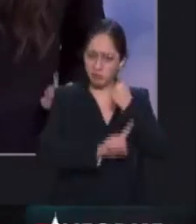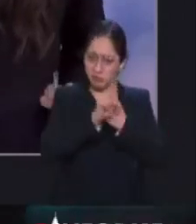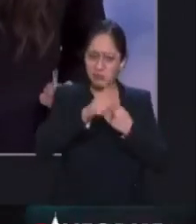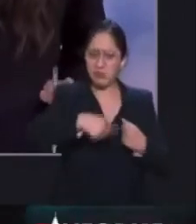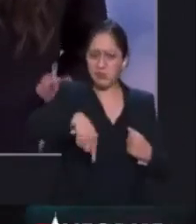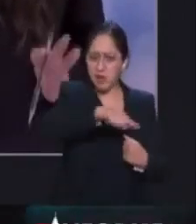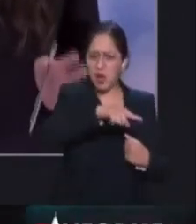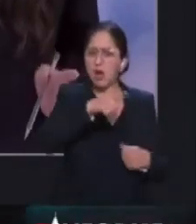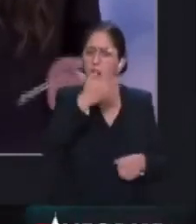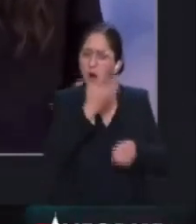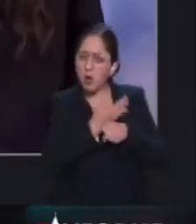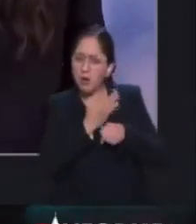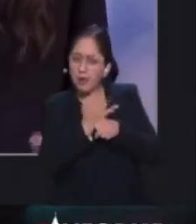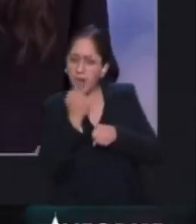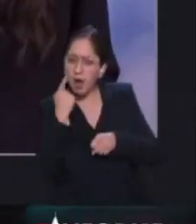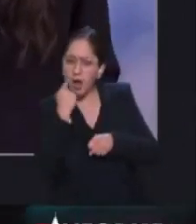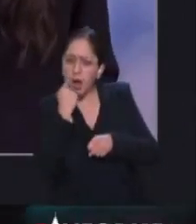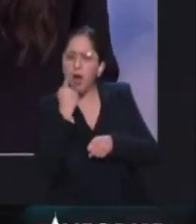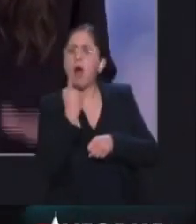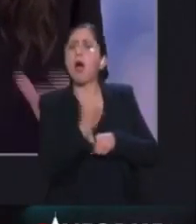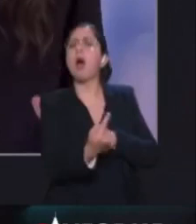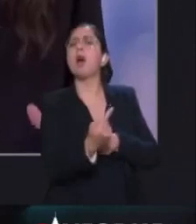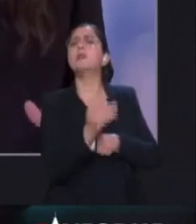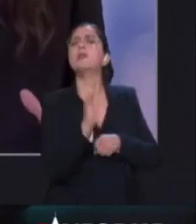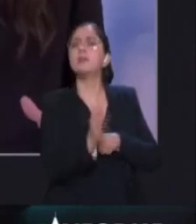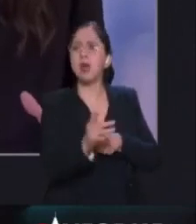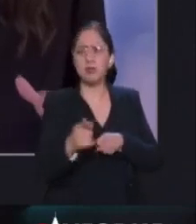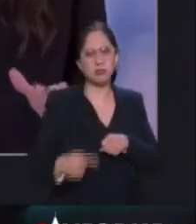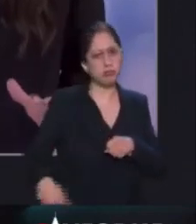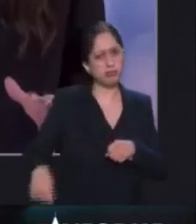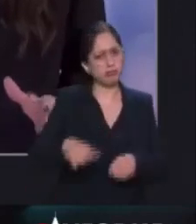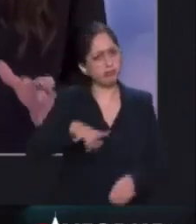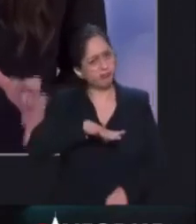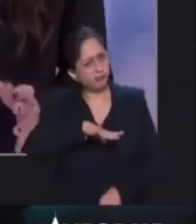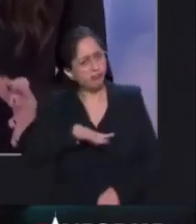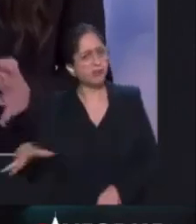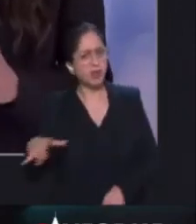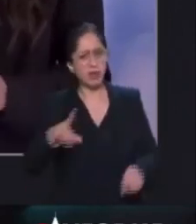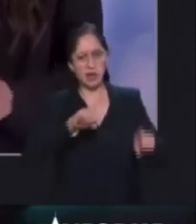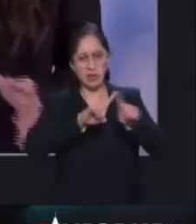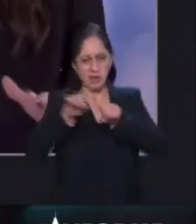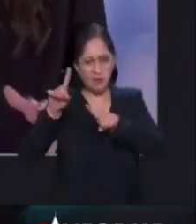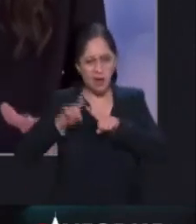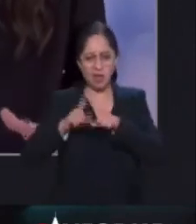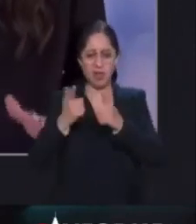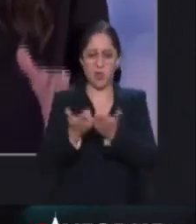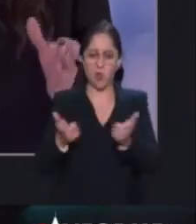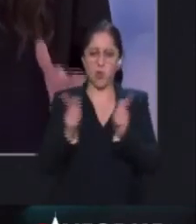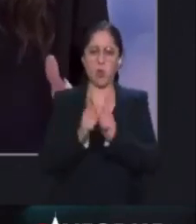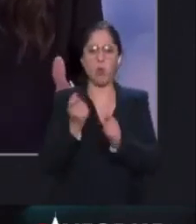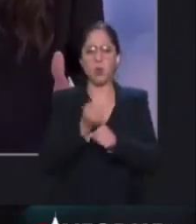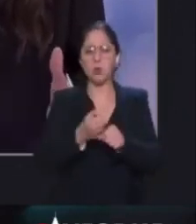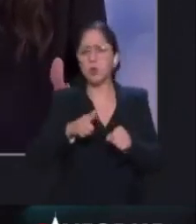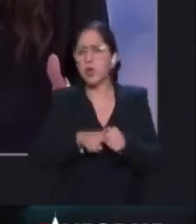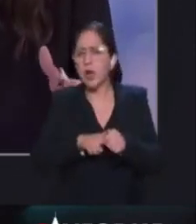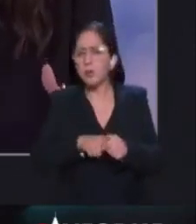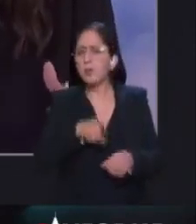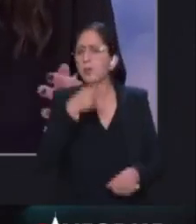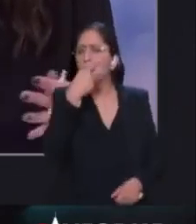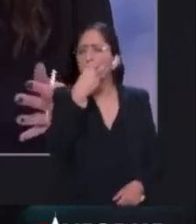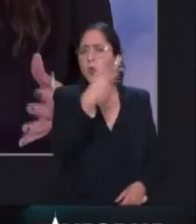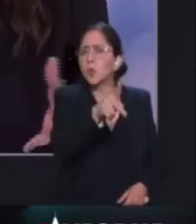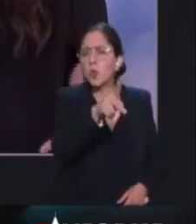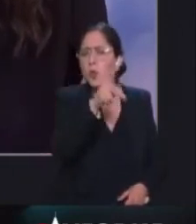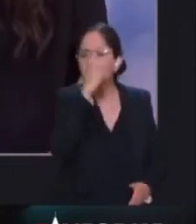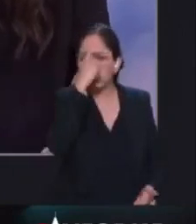aquí hemos visto es una franca resistencia por parte de muchos grupos sociales. ¿Cuáles crees que